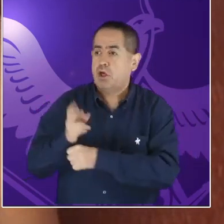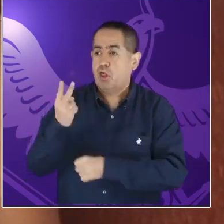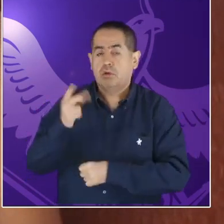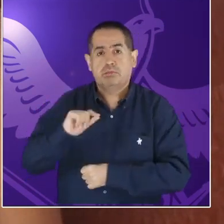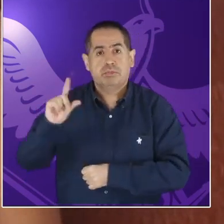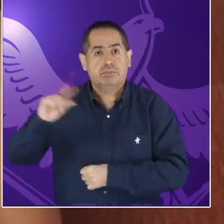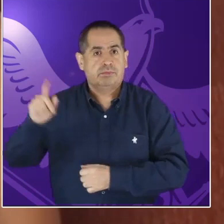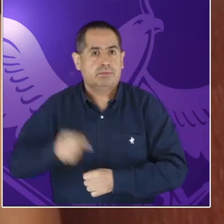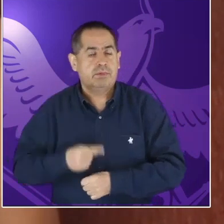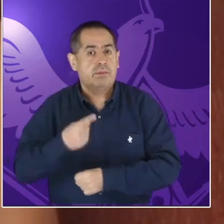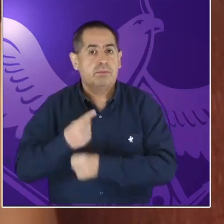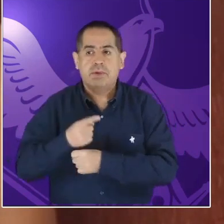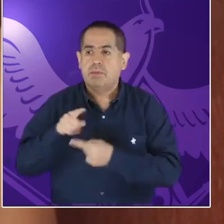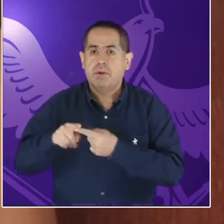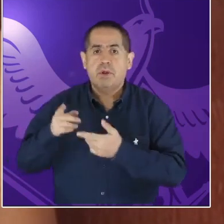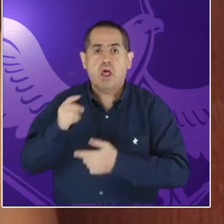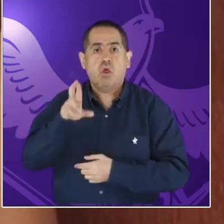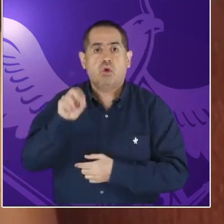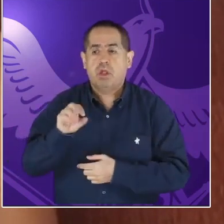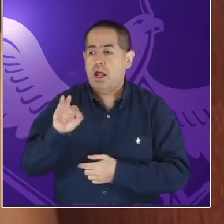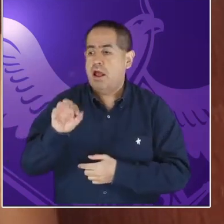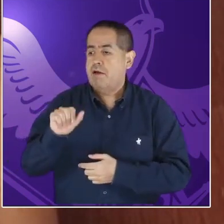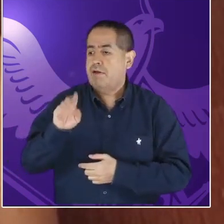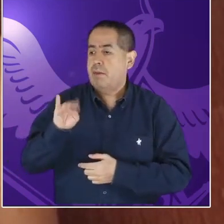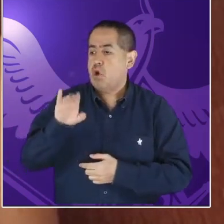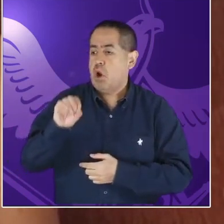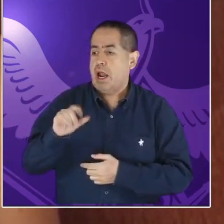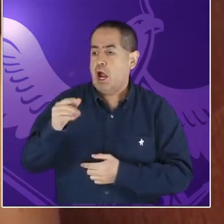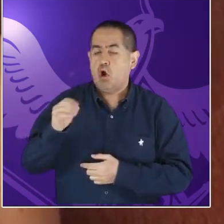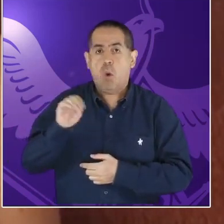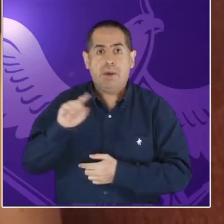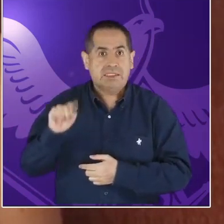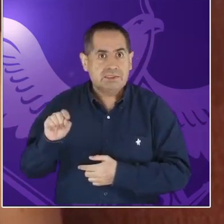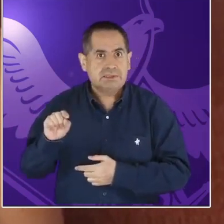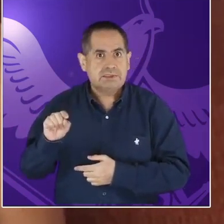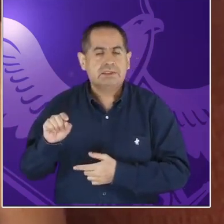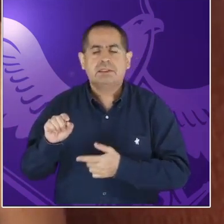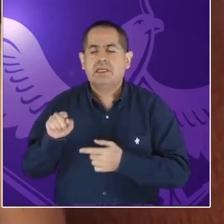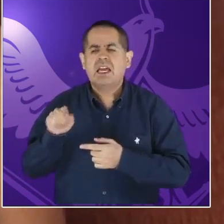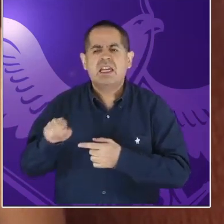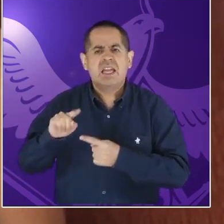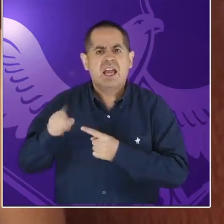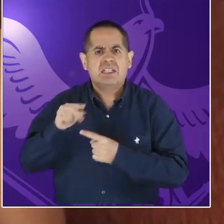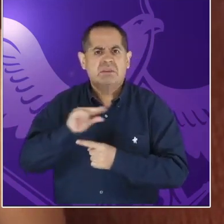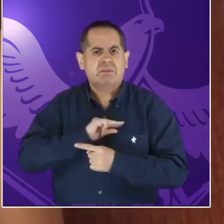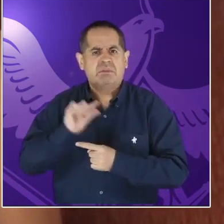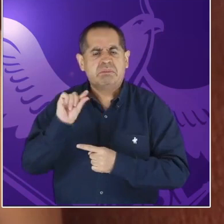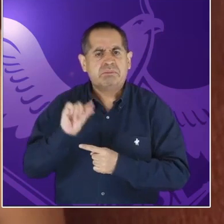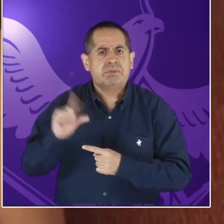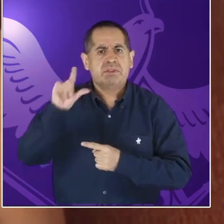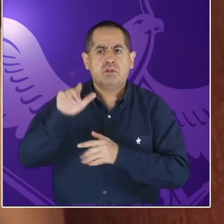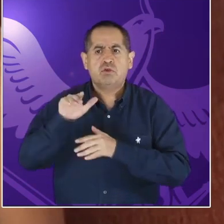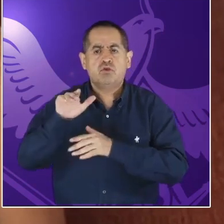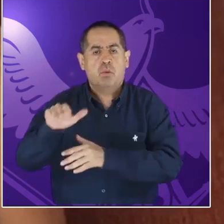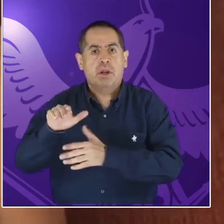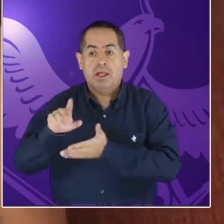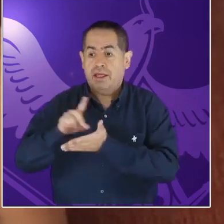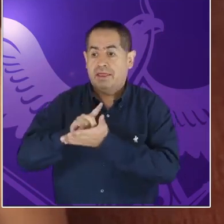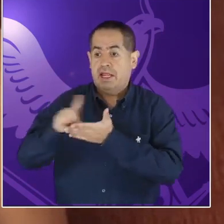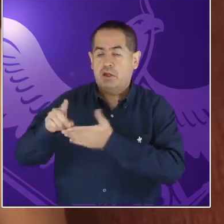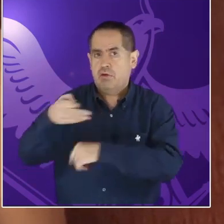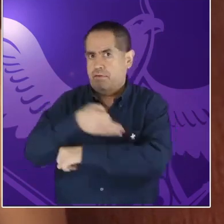invitados. En primer lugar, a la doctora Fabiola Latrop Gómez, quien es especialista